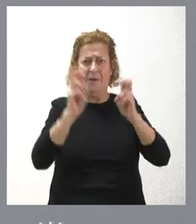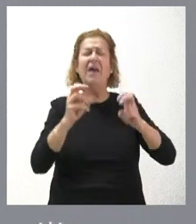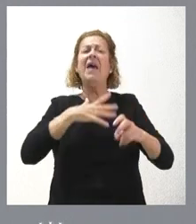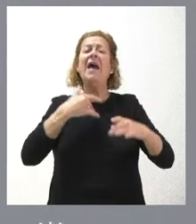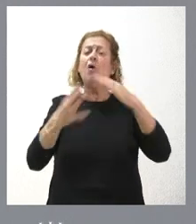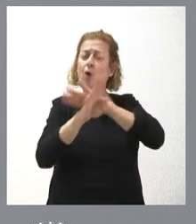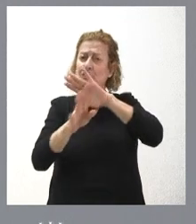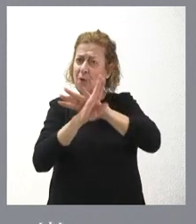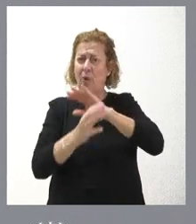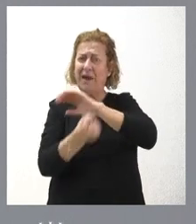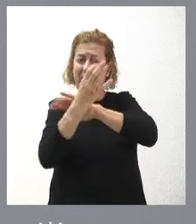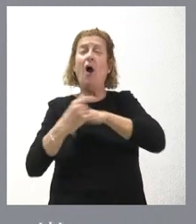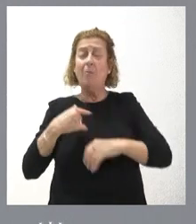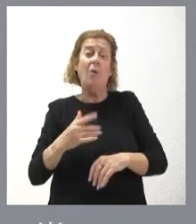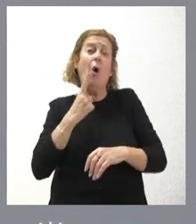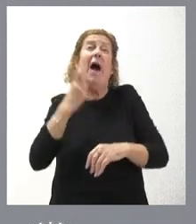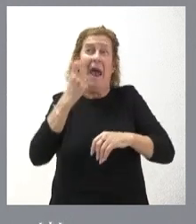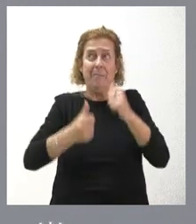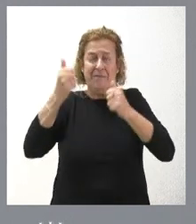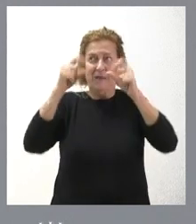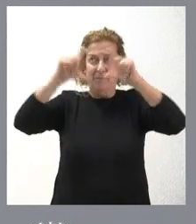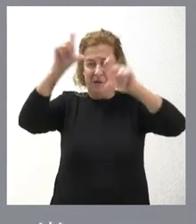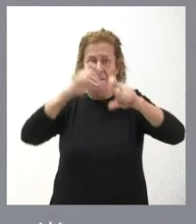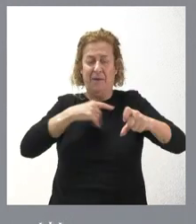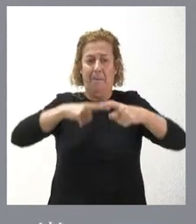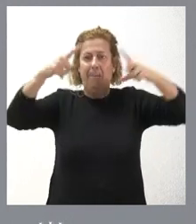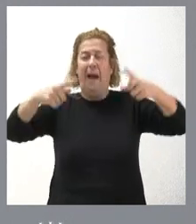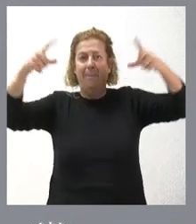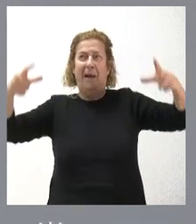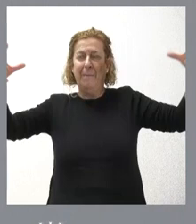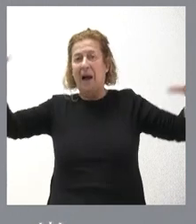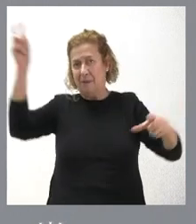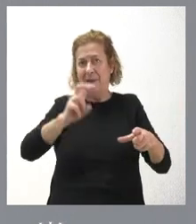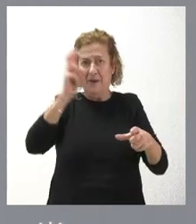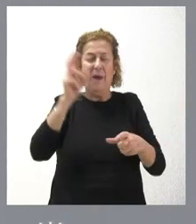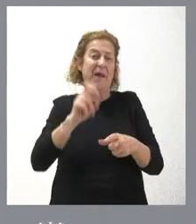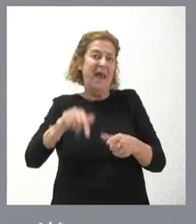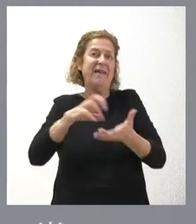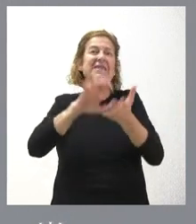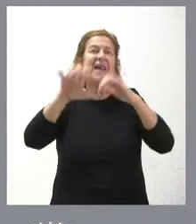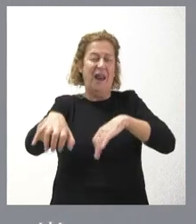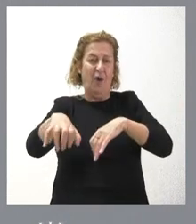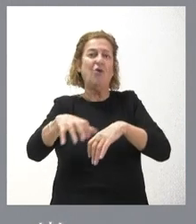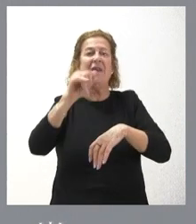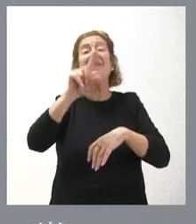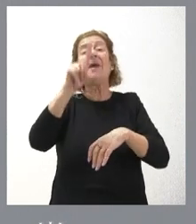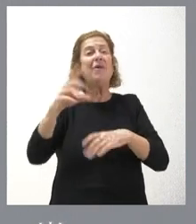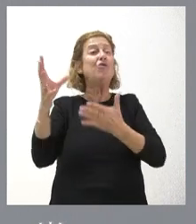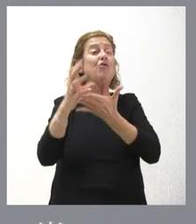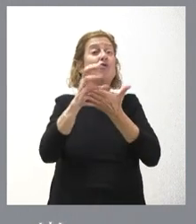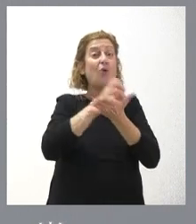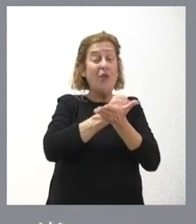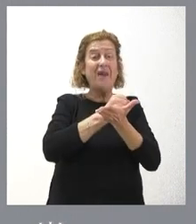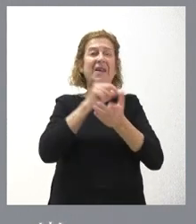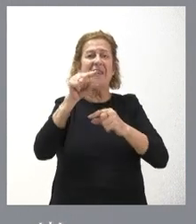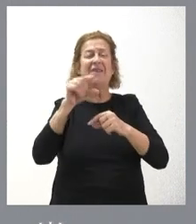Ojalá sean muchas malas empresas que decidan crecer que decidan ampliar que decidan Venirse a Castilla de León y también todas aquellas